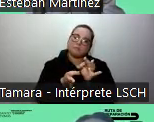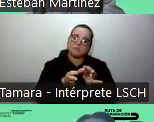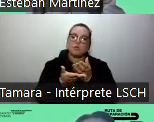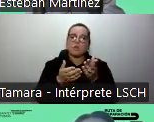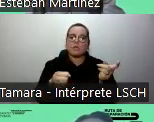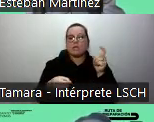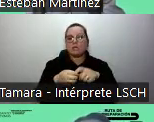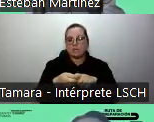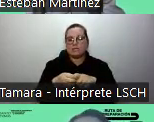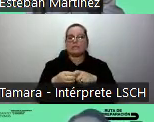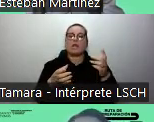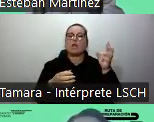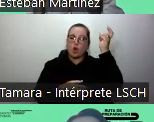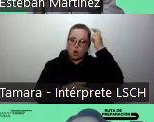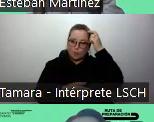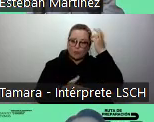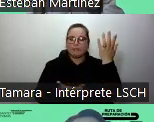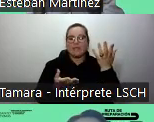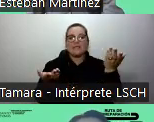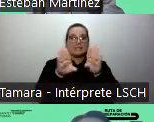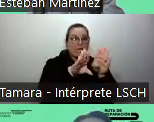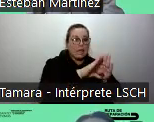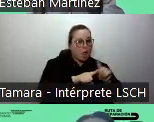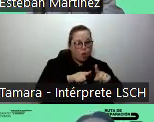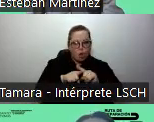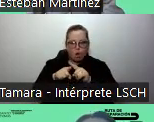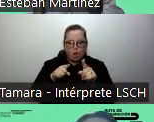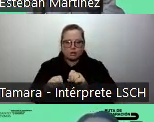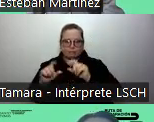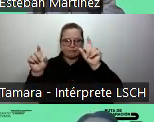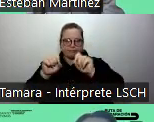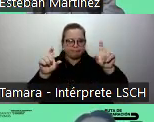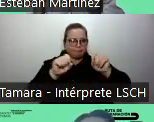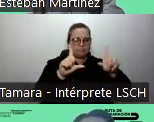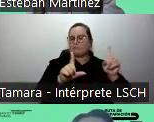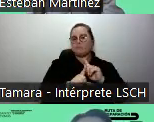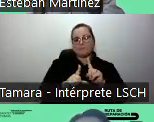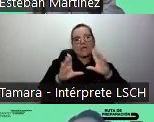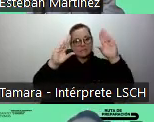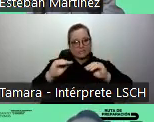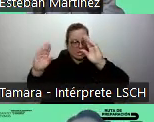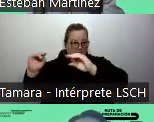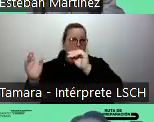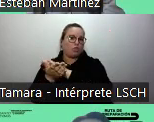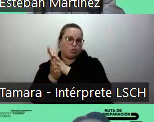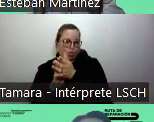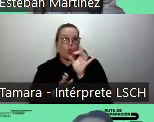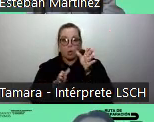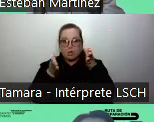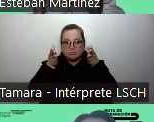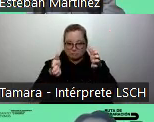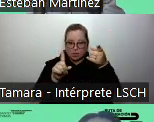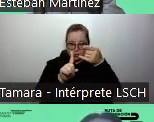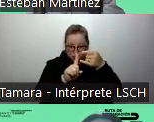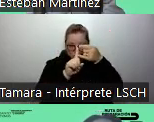navegador Chrome Cerrar todas las otras páginas aplicaciones o programas que puedan mantener abiertas en su equipo y